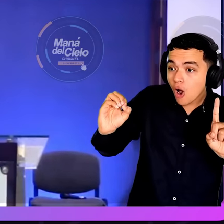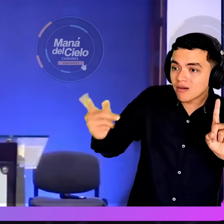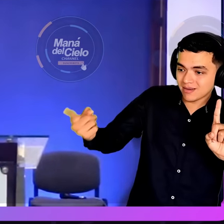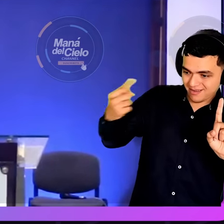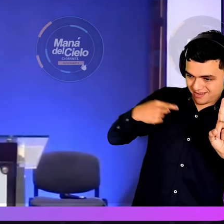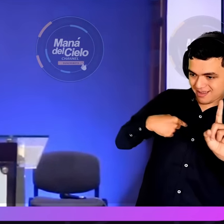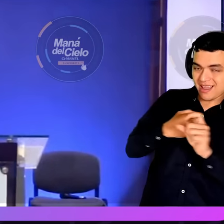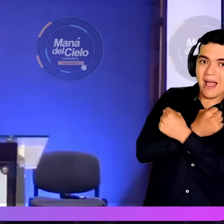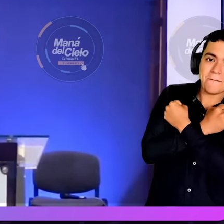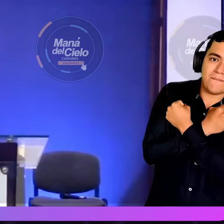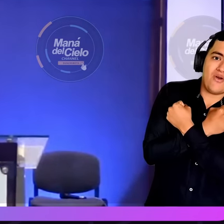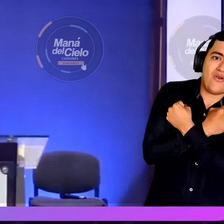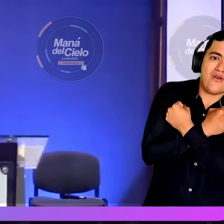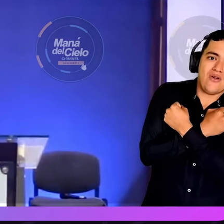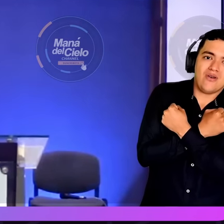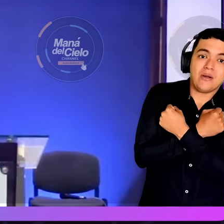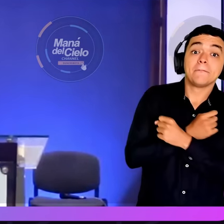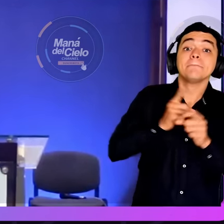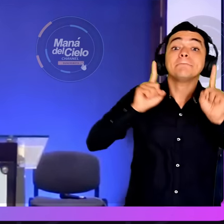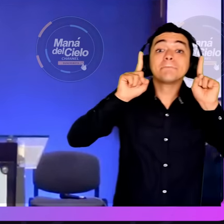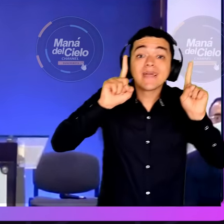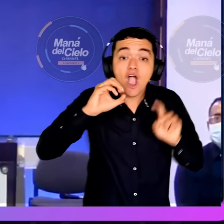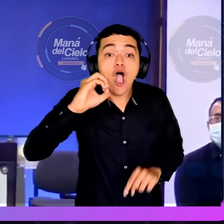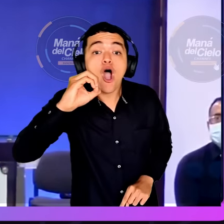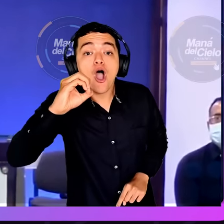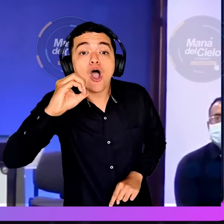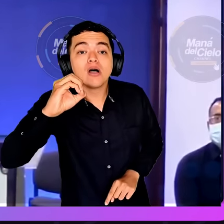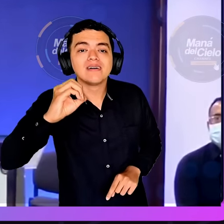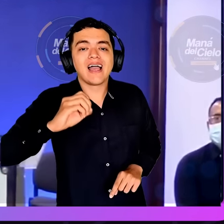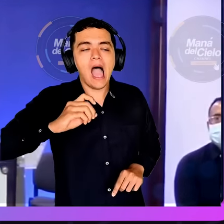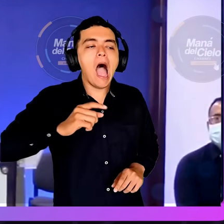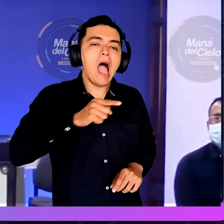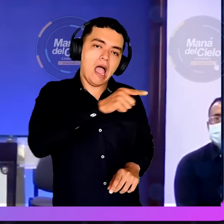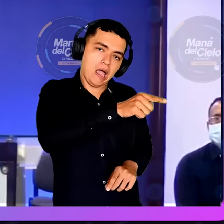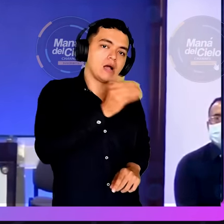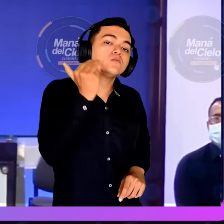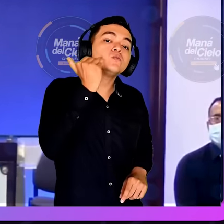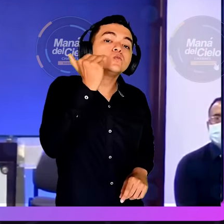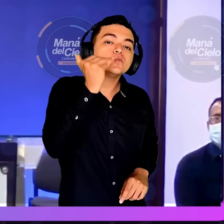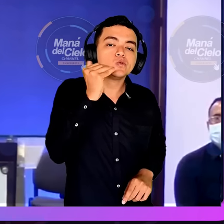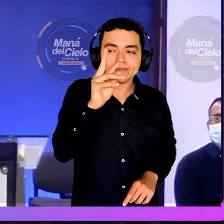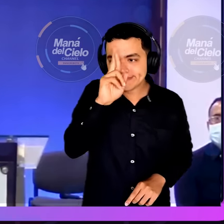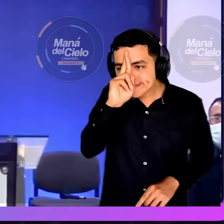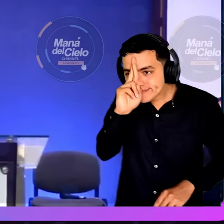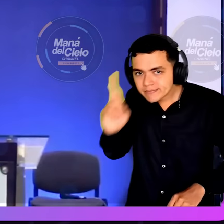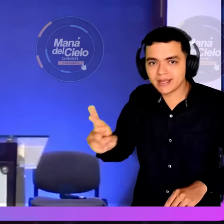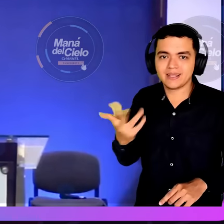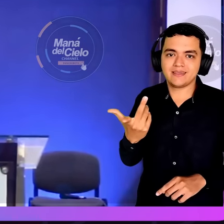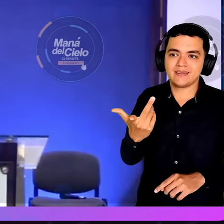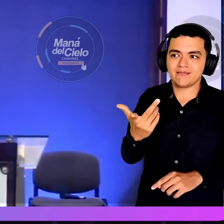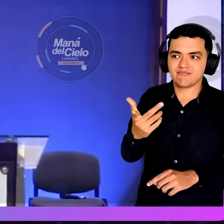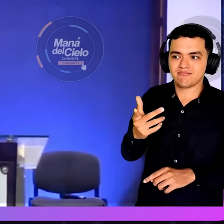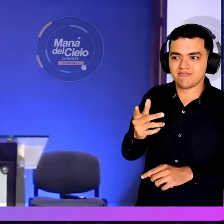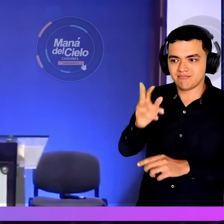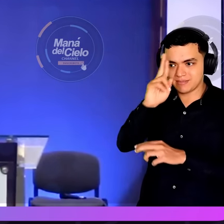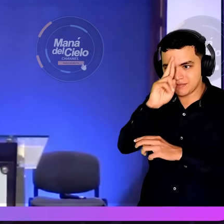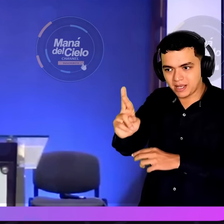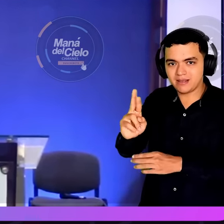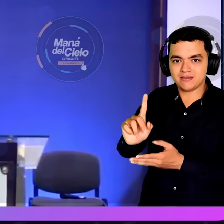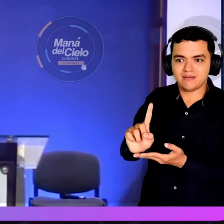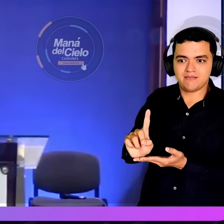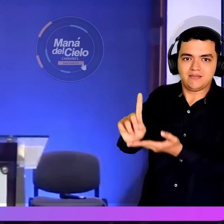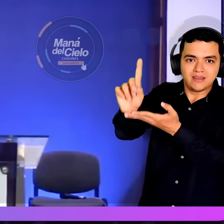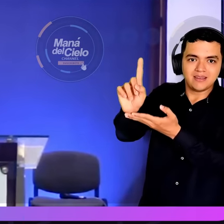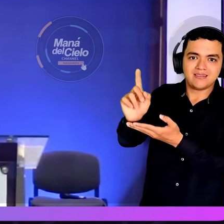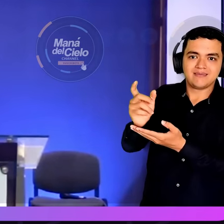espera ser amada. Lo que el Señor le dijo: ama a tu mujer como Cristo amó la iglesia, mujer como a sí mismo. El hombre que ama a su mujer, a sí mismo se ama.